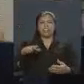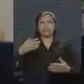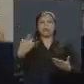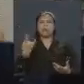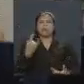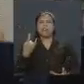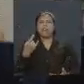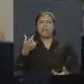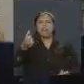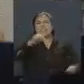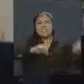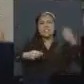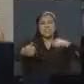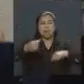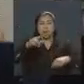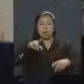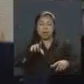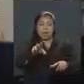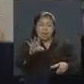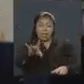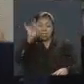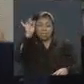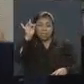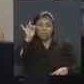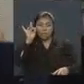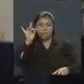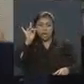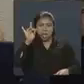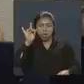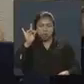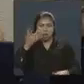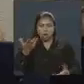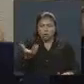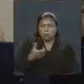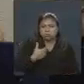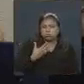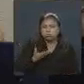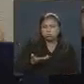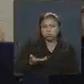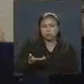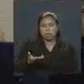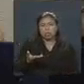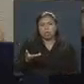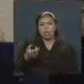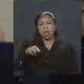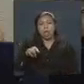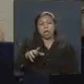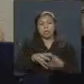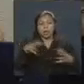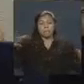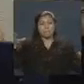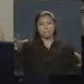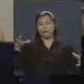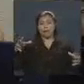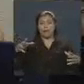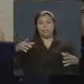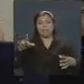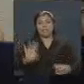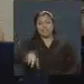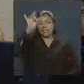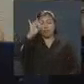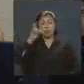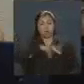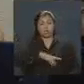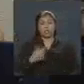puesto que se había hecho un descubrimiento arqueológico de una magnitud insospechada y que, sin duda alguna, es el más grande que se ha descubierto en Chile